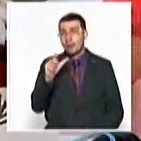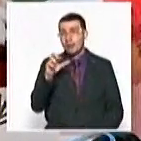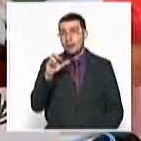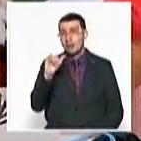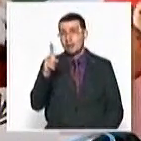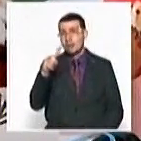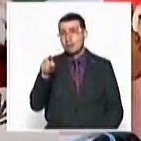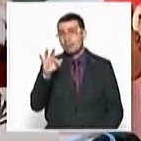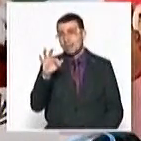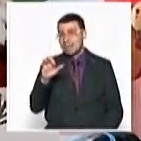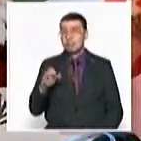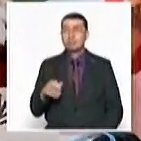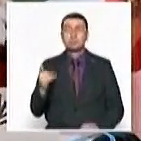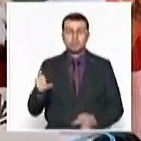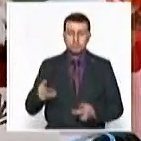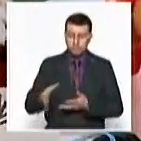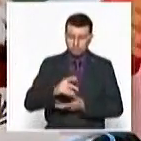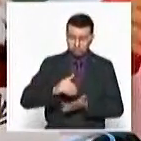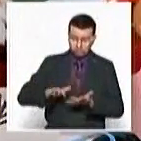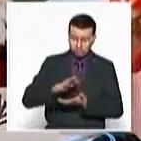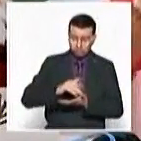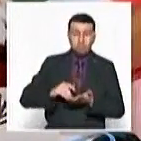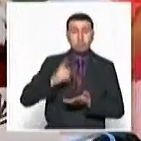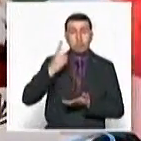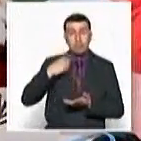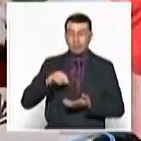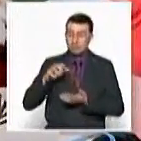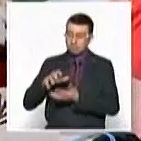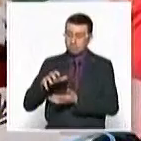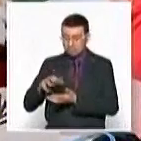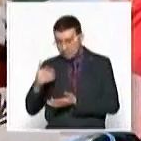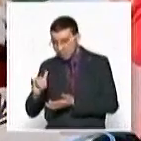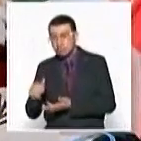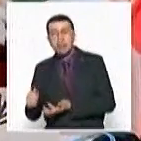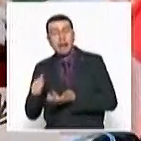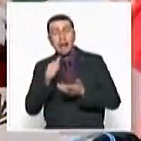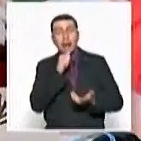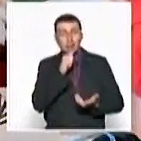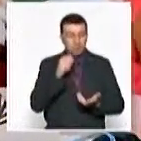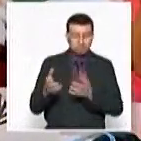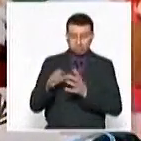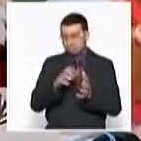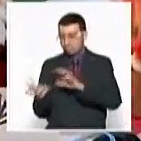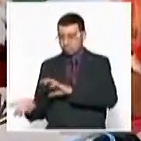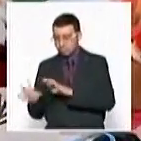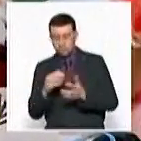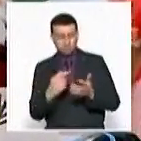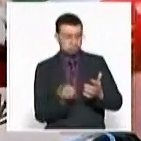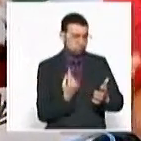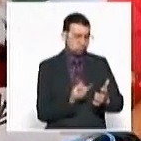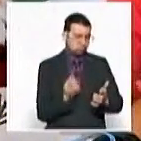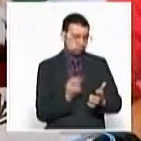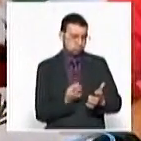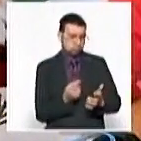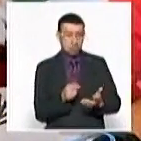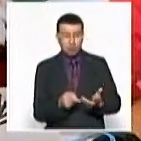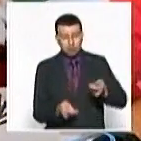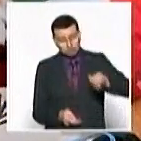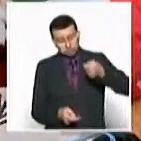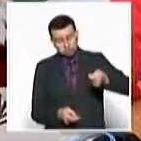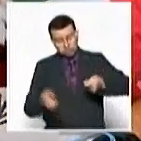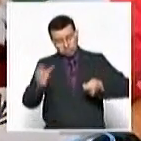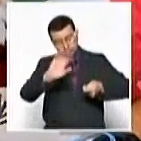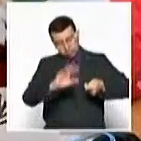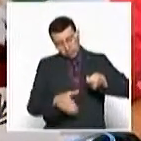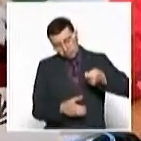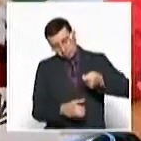alpiste, se lava bien, se remoja, al otro día se bota el agua, se licúa, se cuela y toman esa lechita de alpiste, excelente para